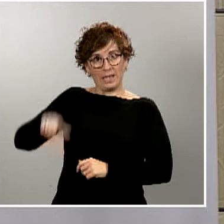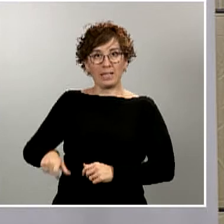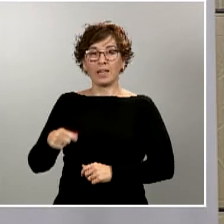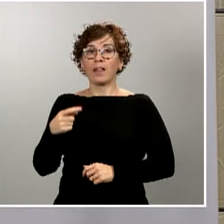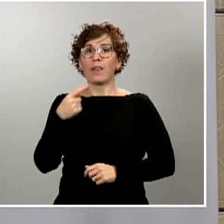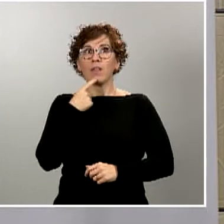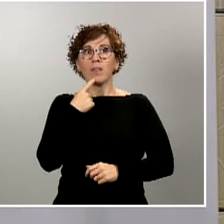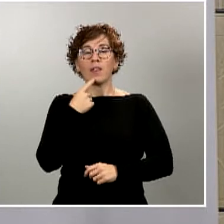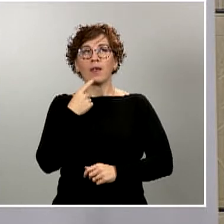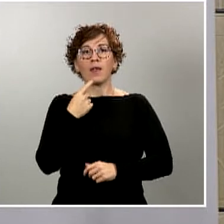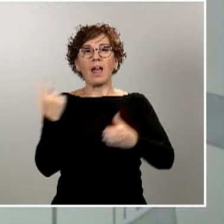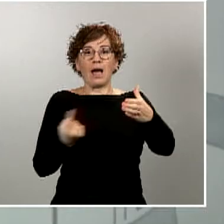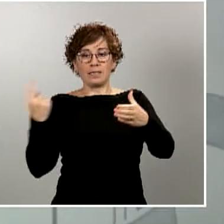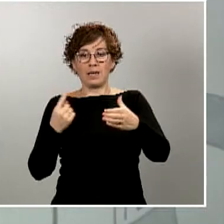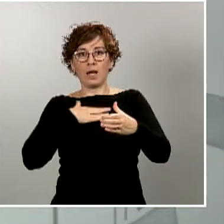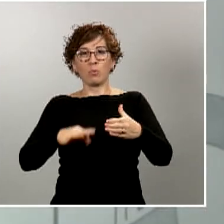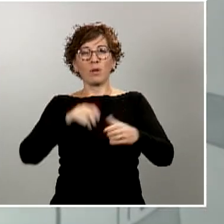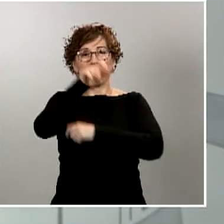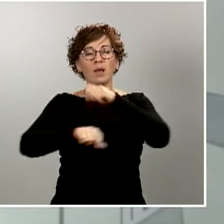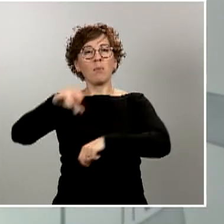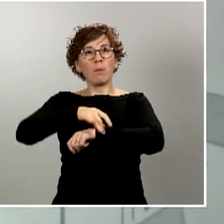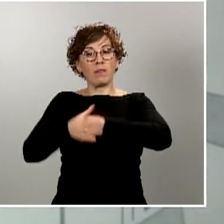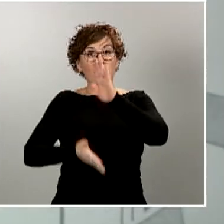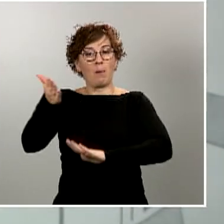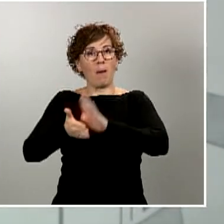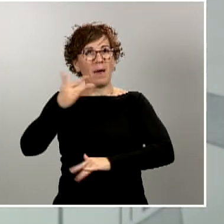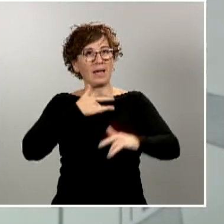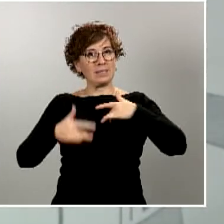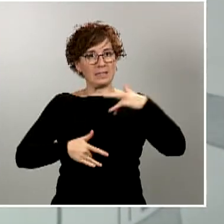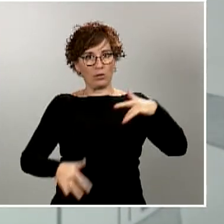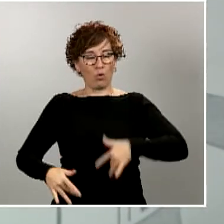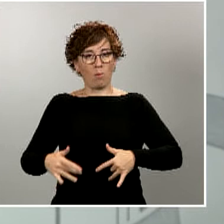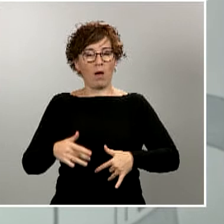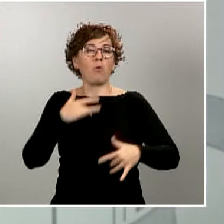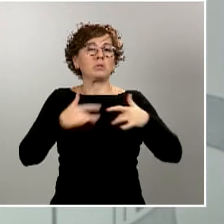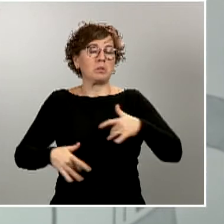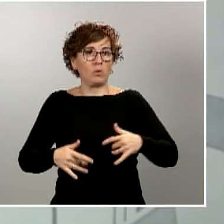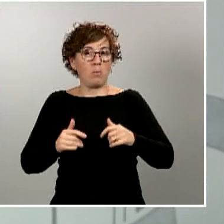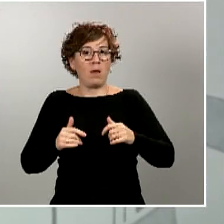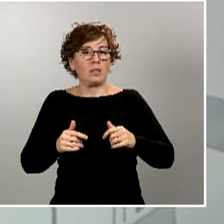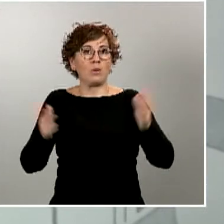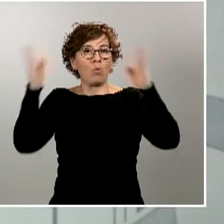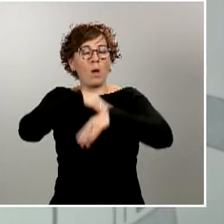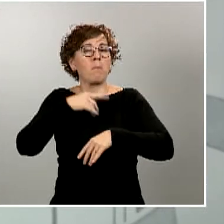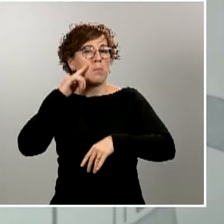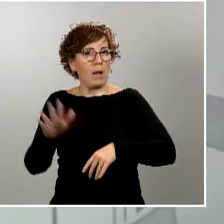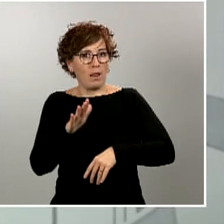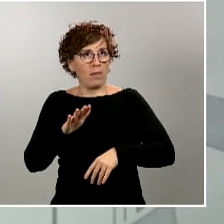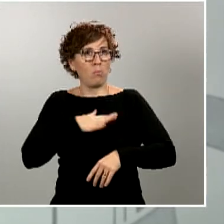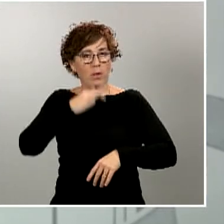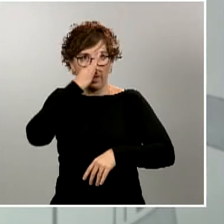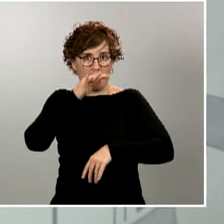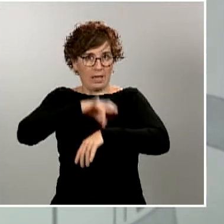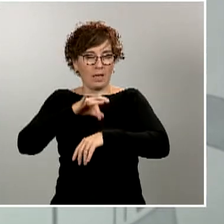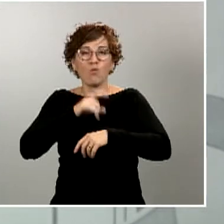asintomáticos o con inicio de síntomas. Bueno, lo que el presidente ha hecho hoy es pedir para el viernes